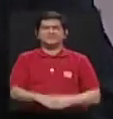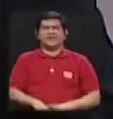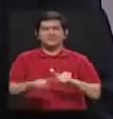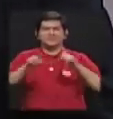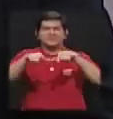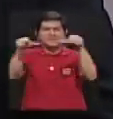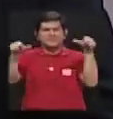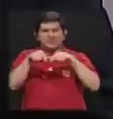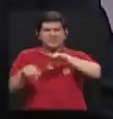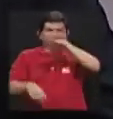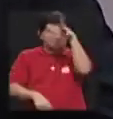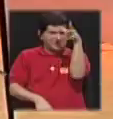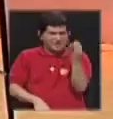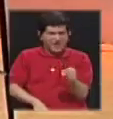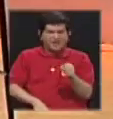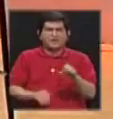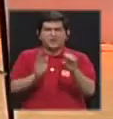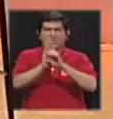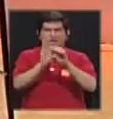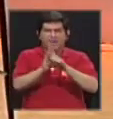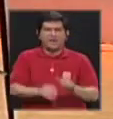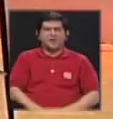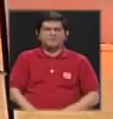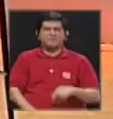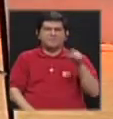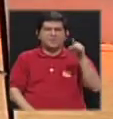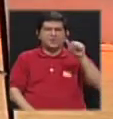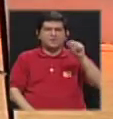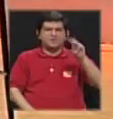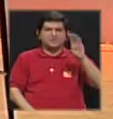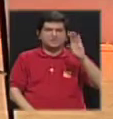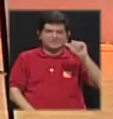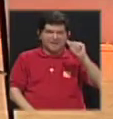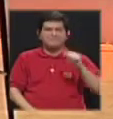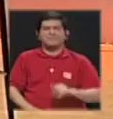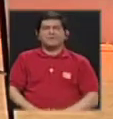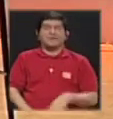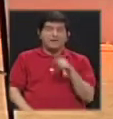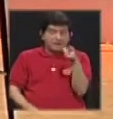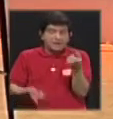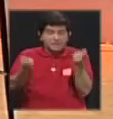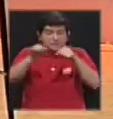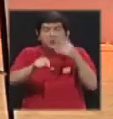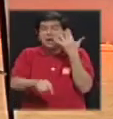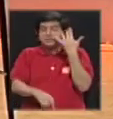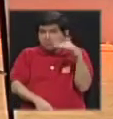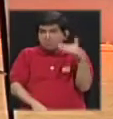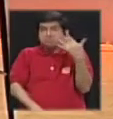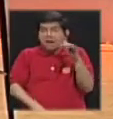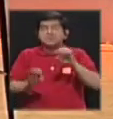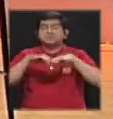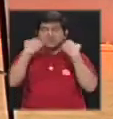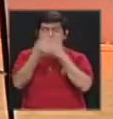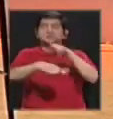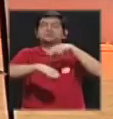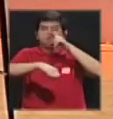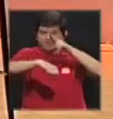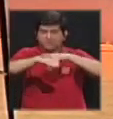en Guinea, en el Congo, en Mozambique, en Tanzania, en Gabón, que son muy parecidos al Estadio